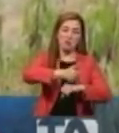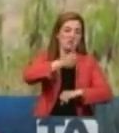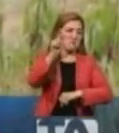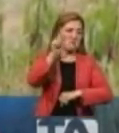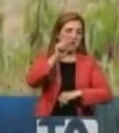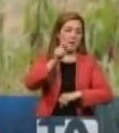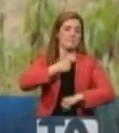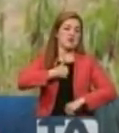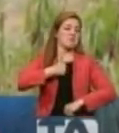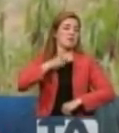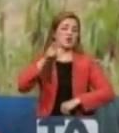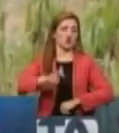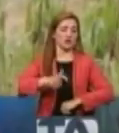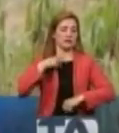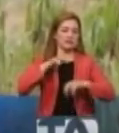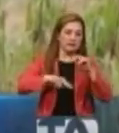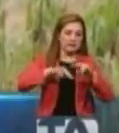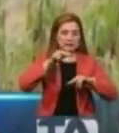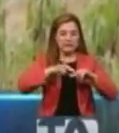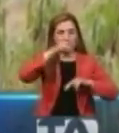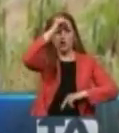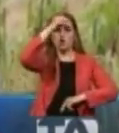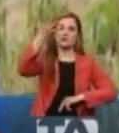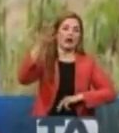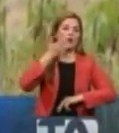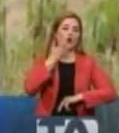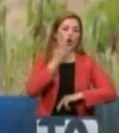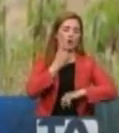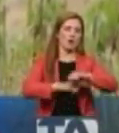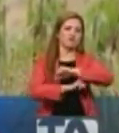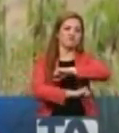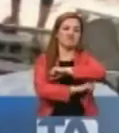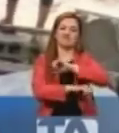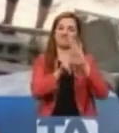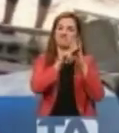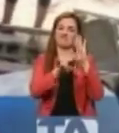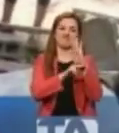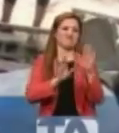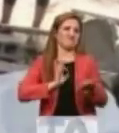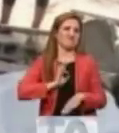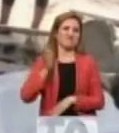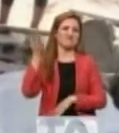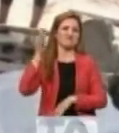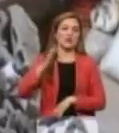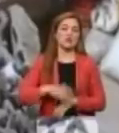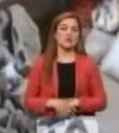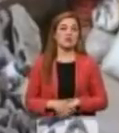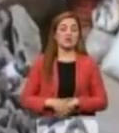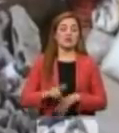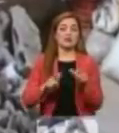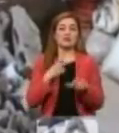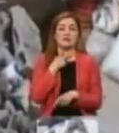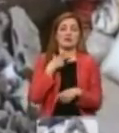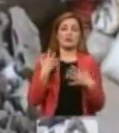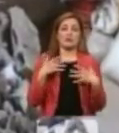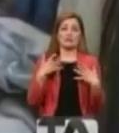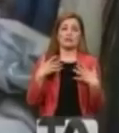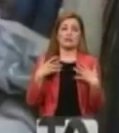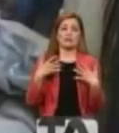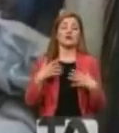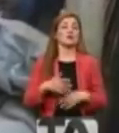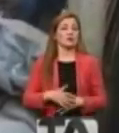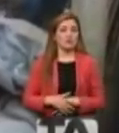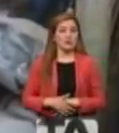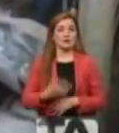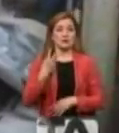las mismas personas construyen sus viviendas sin conocer las normas. Aún persiste el miedo en la gente, quienes